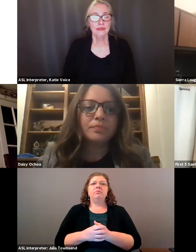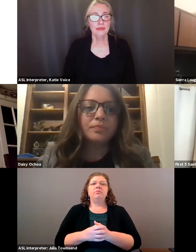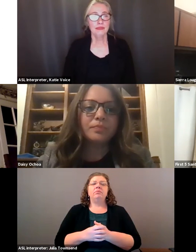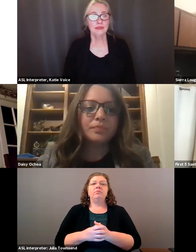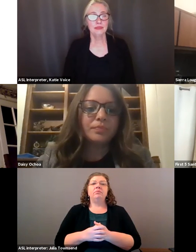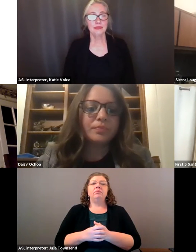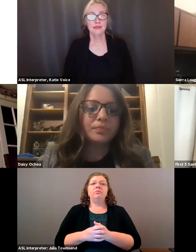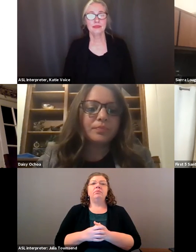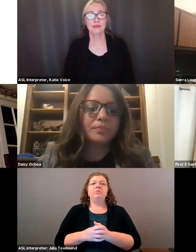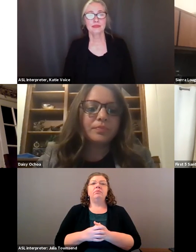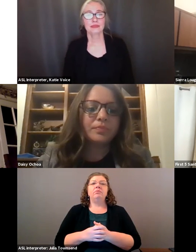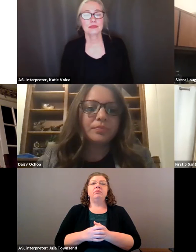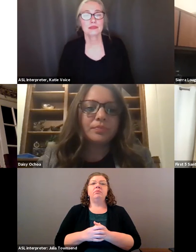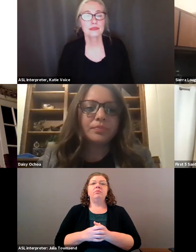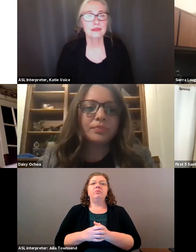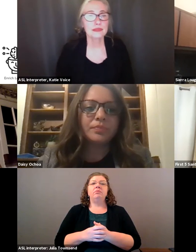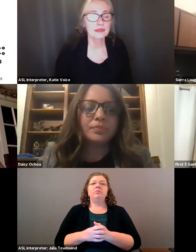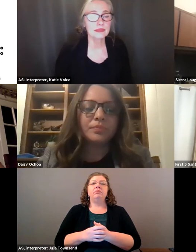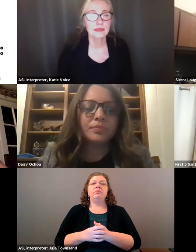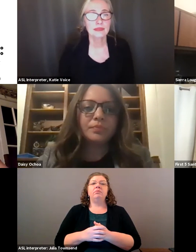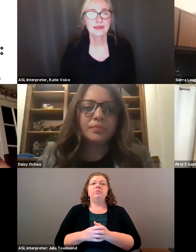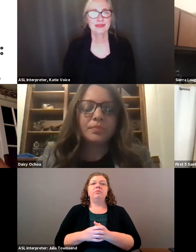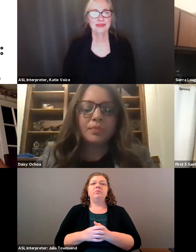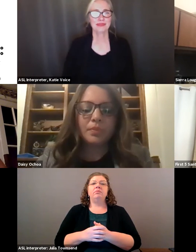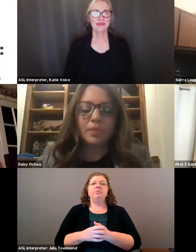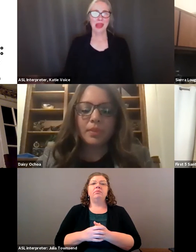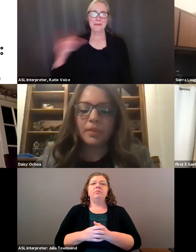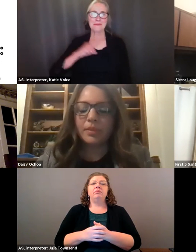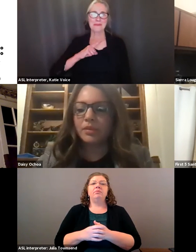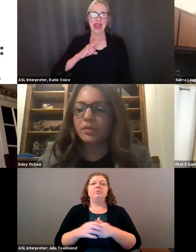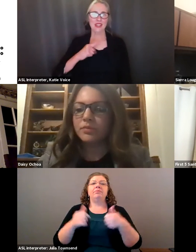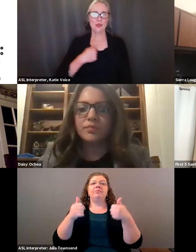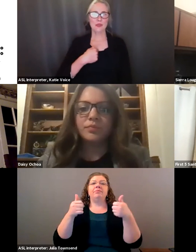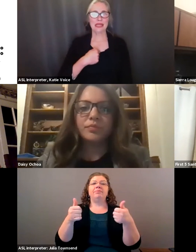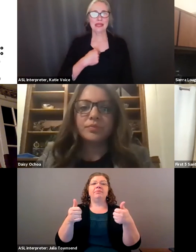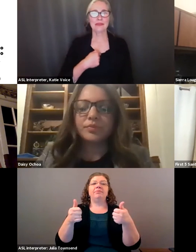Back to me. Okay. Ahora voy yo.